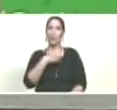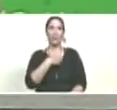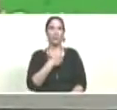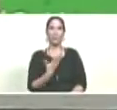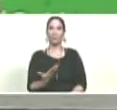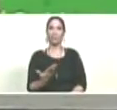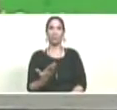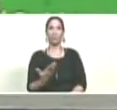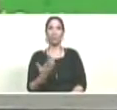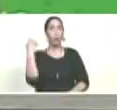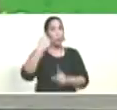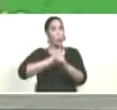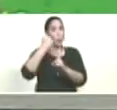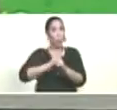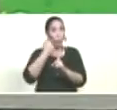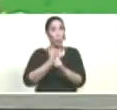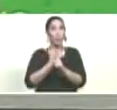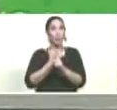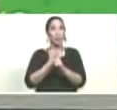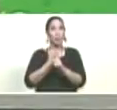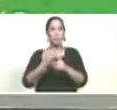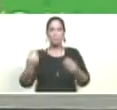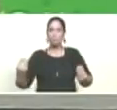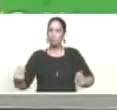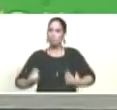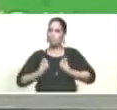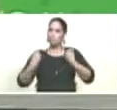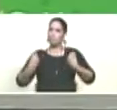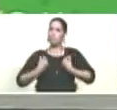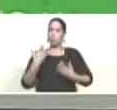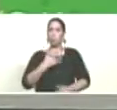La lucha de clases está viva.